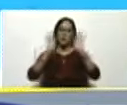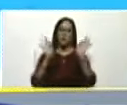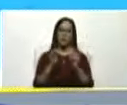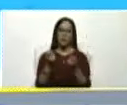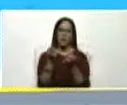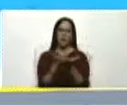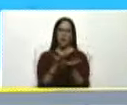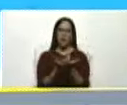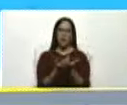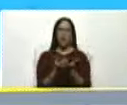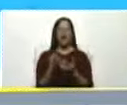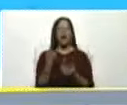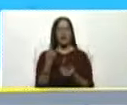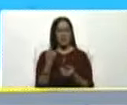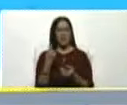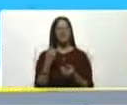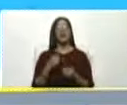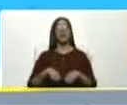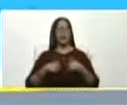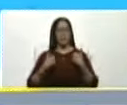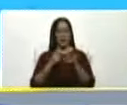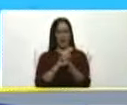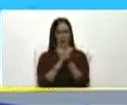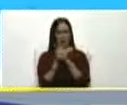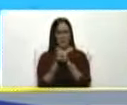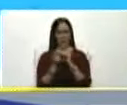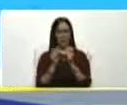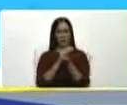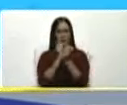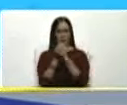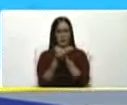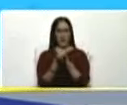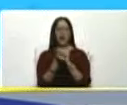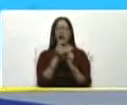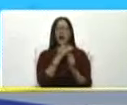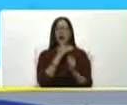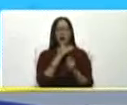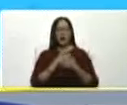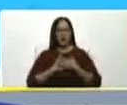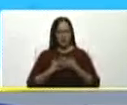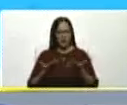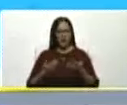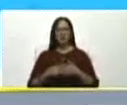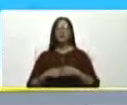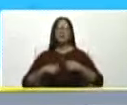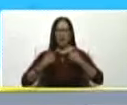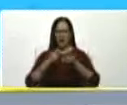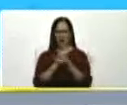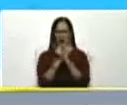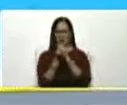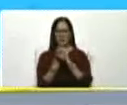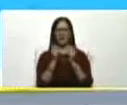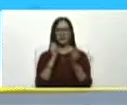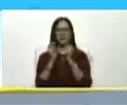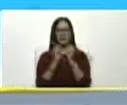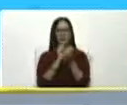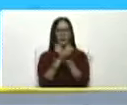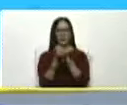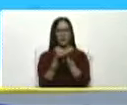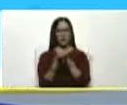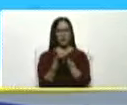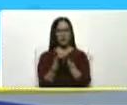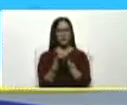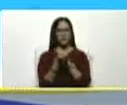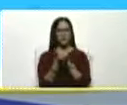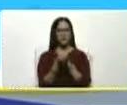que hace falta más cambios y transformaciones. ¿Quién garantiza más cambios y transformaciones de los que